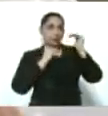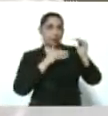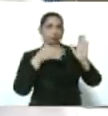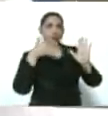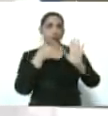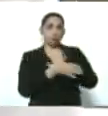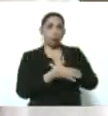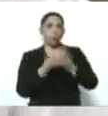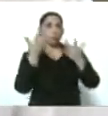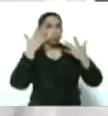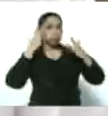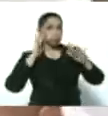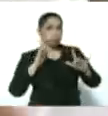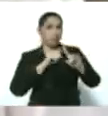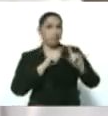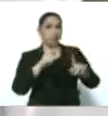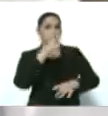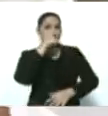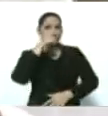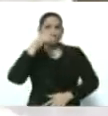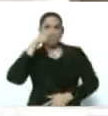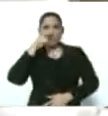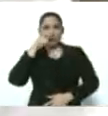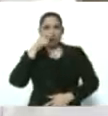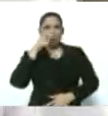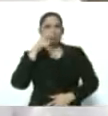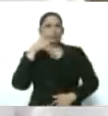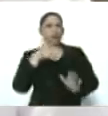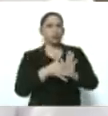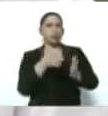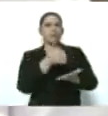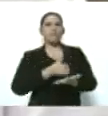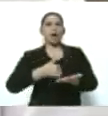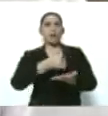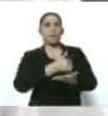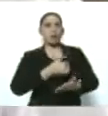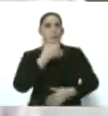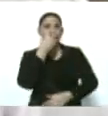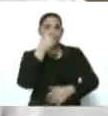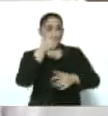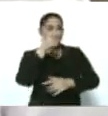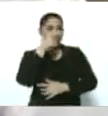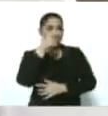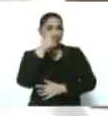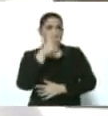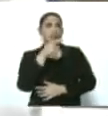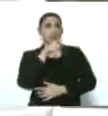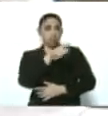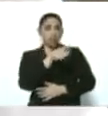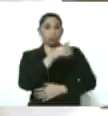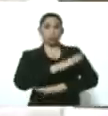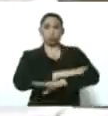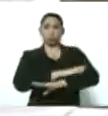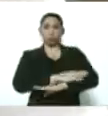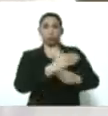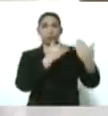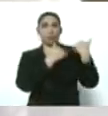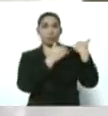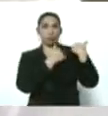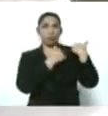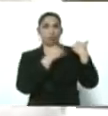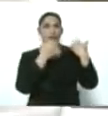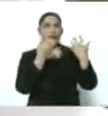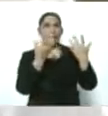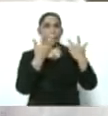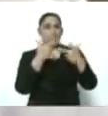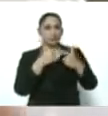posibles efectos adversos para el monitoreo. El concepto de farmacovigilancia es una actitud responsable. Uh-huh. Estamos administrando medicamentos